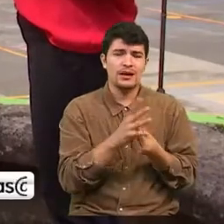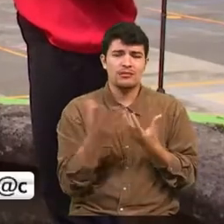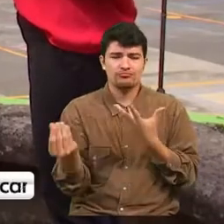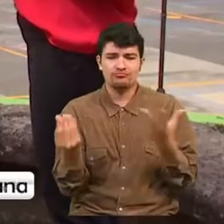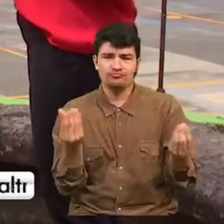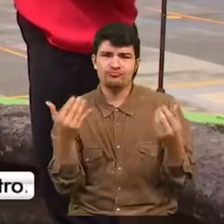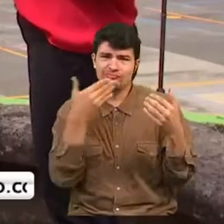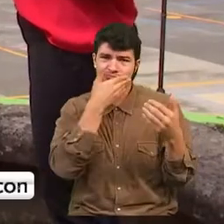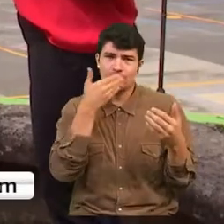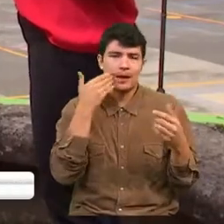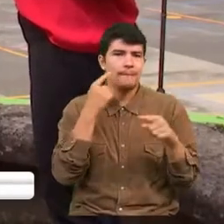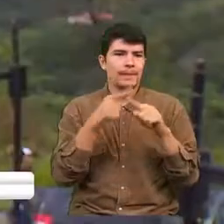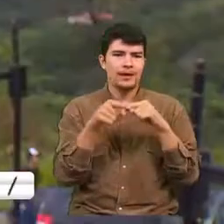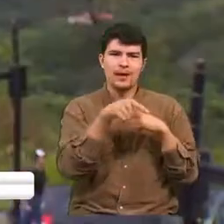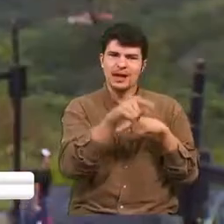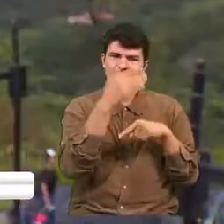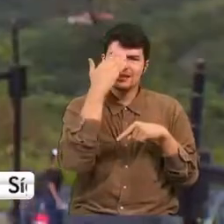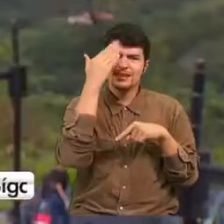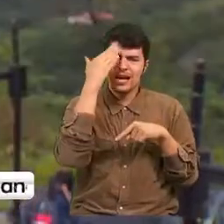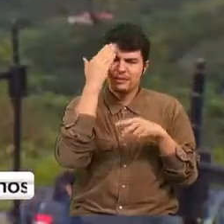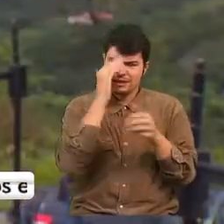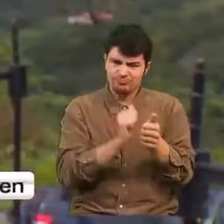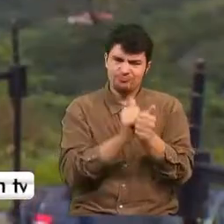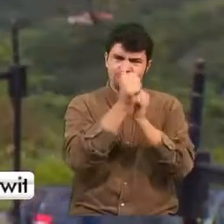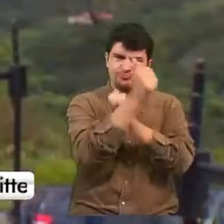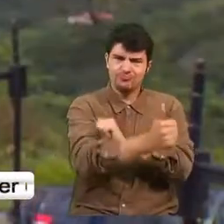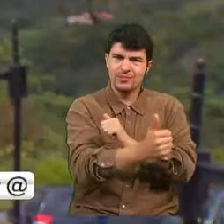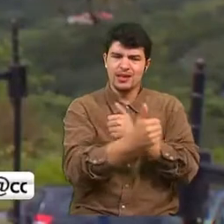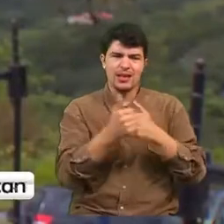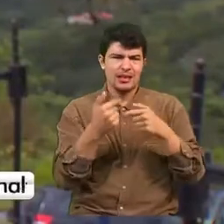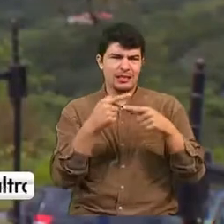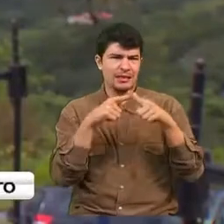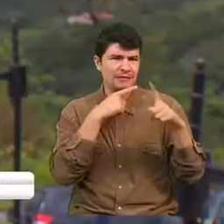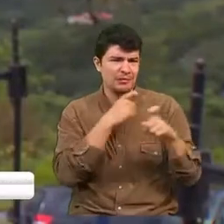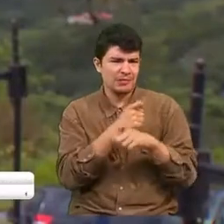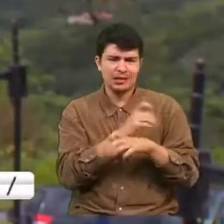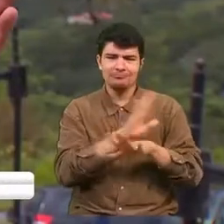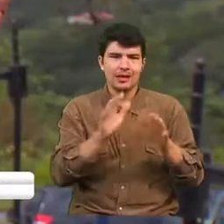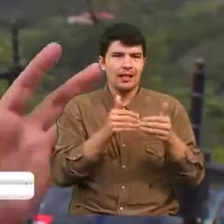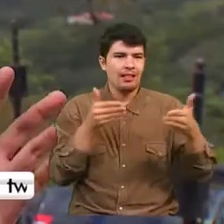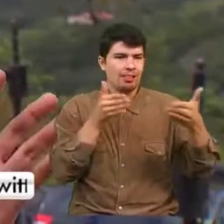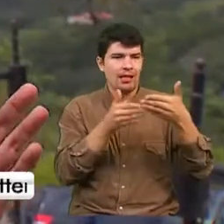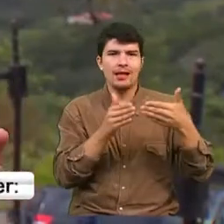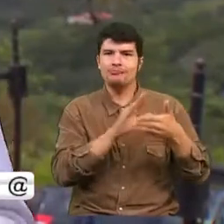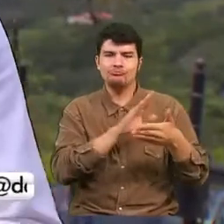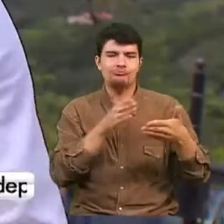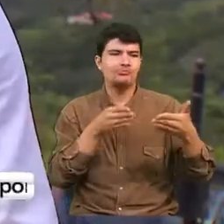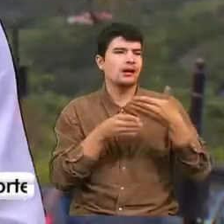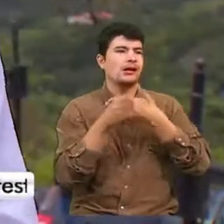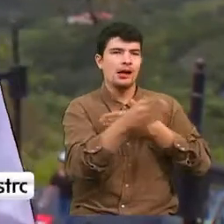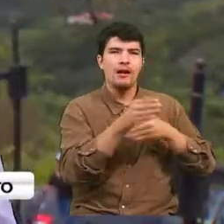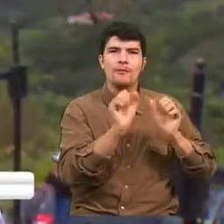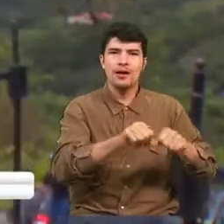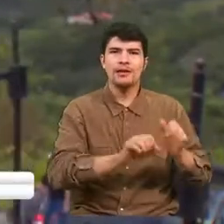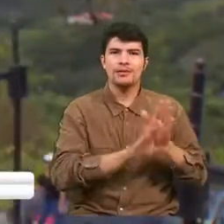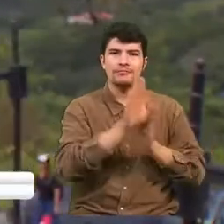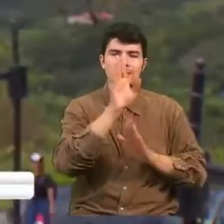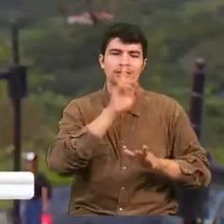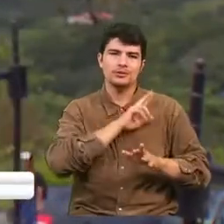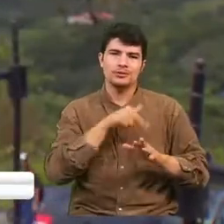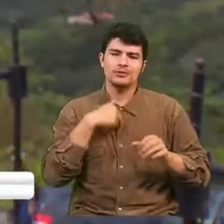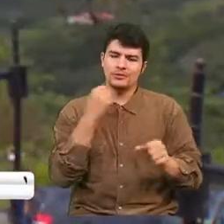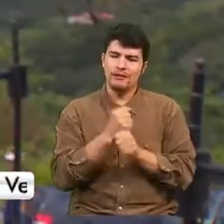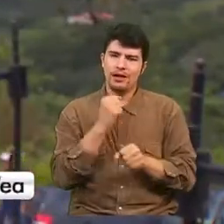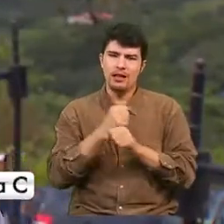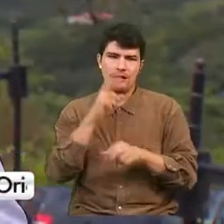supo anteponerse a todas las dificultades, a las vicisitudes, y que estamos trabajando precisamente para rescatar lo que son nuestras raíces,